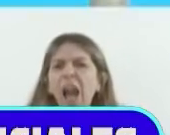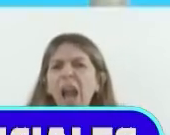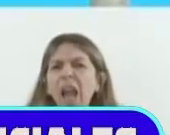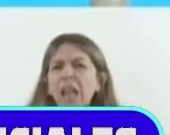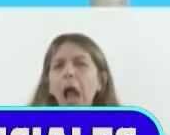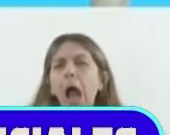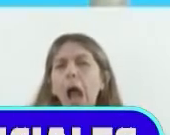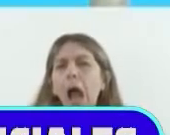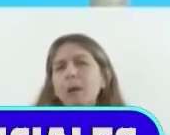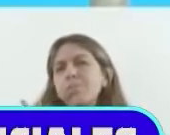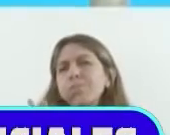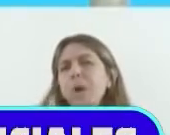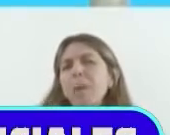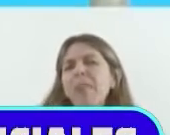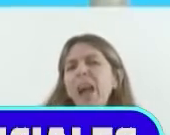¿Coincide con esto?